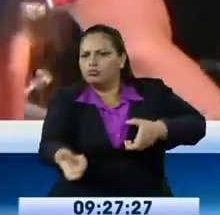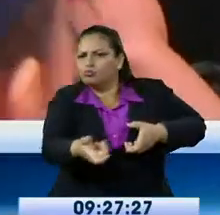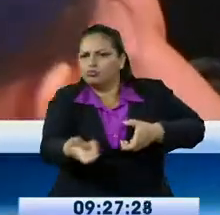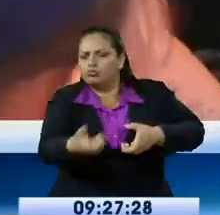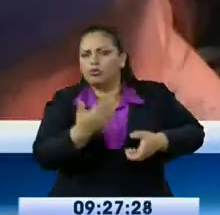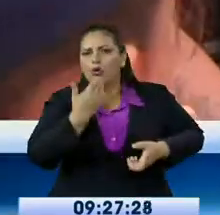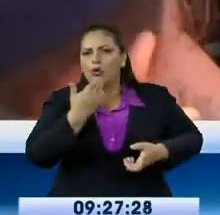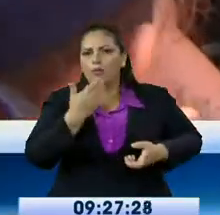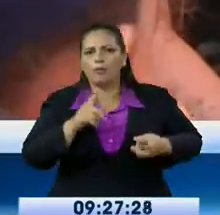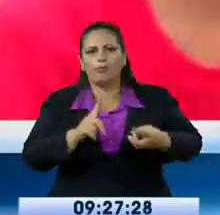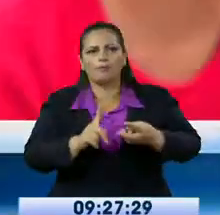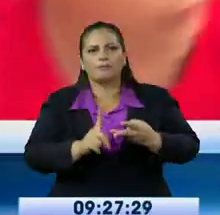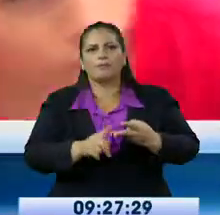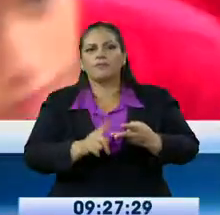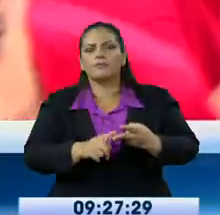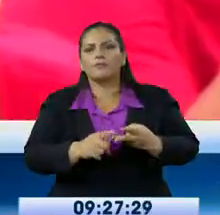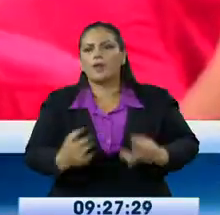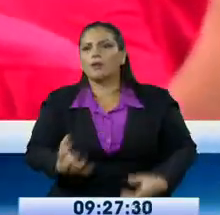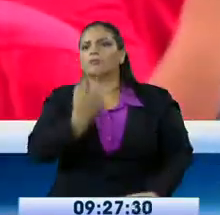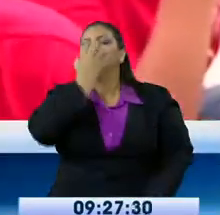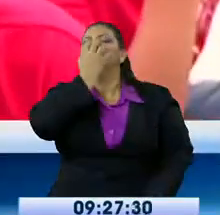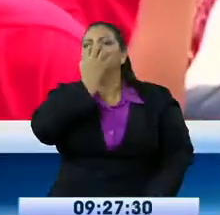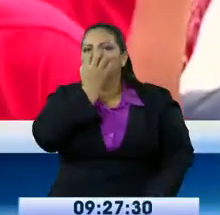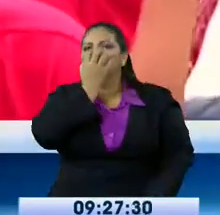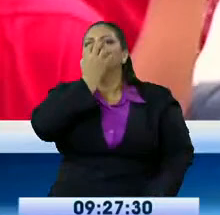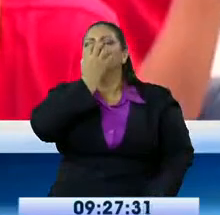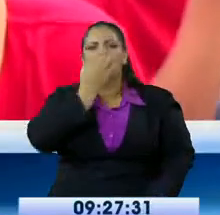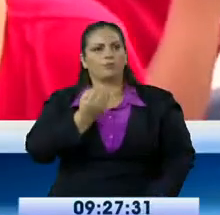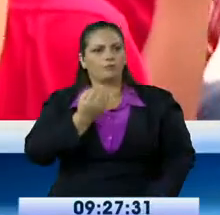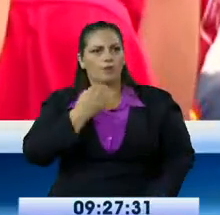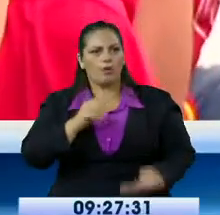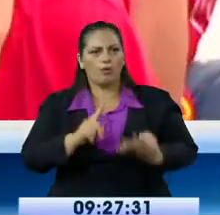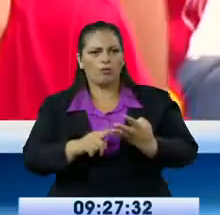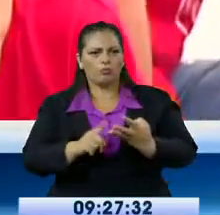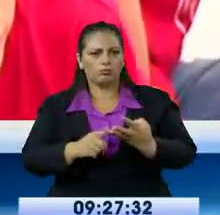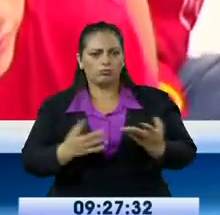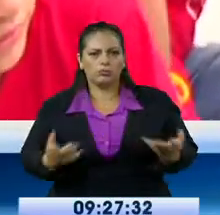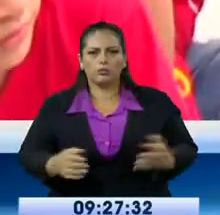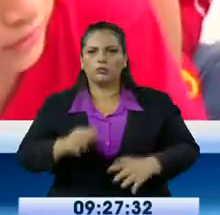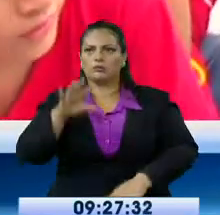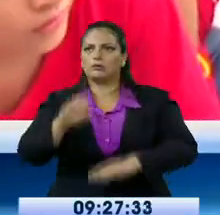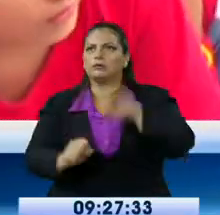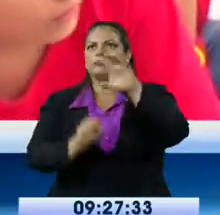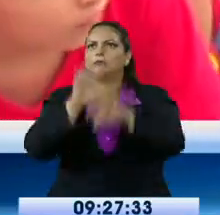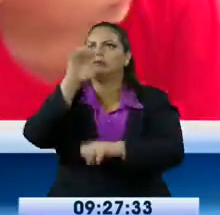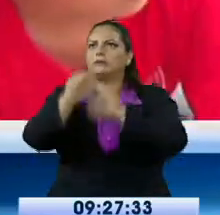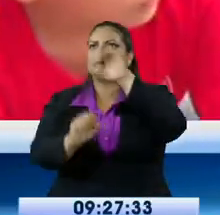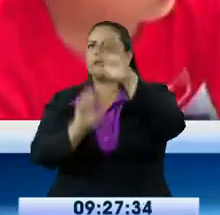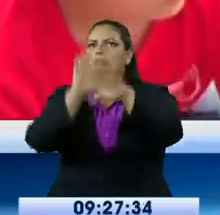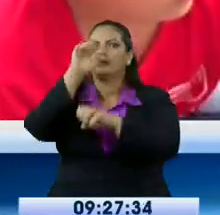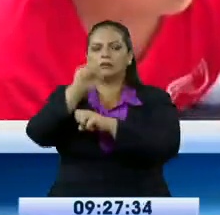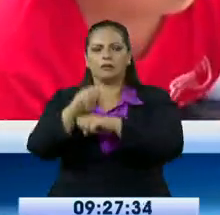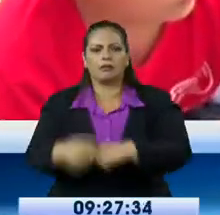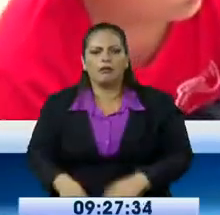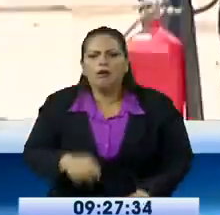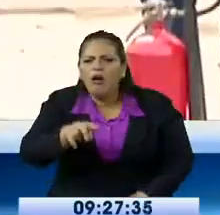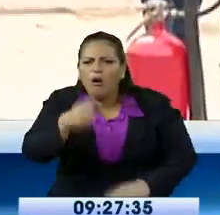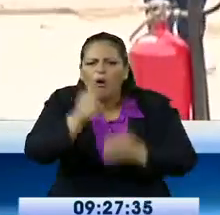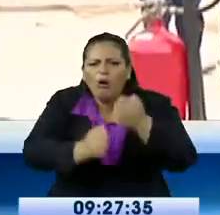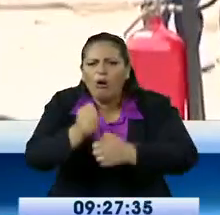de respiración autónomo, el uso de herramientas y accesorios como escaleras, herramientas de rescate, de